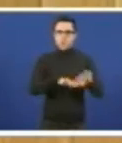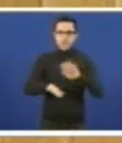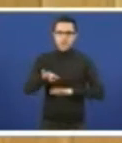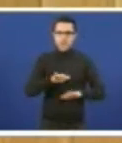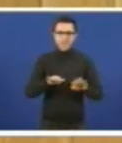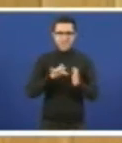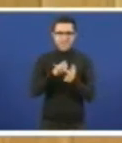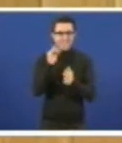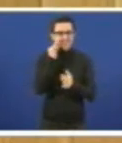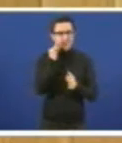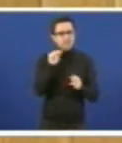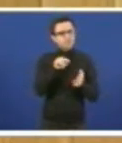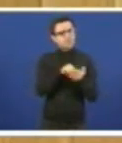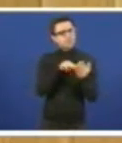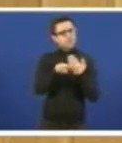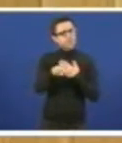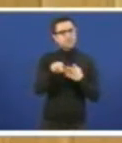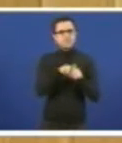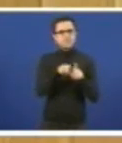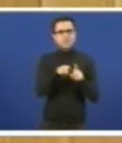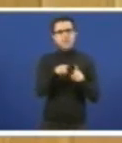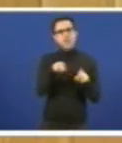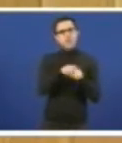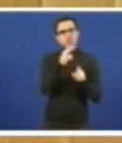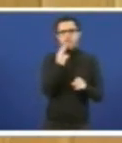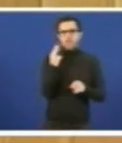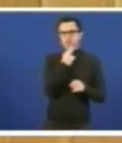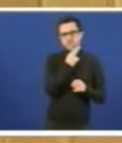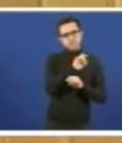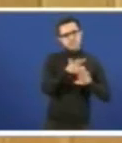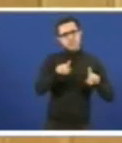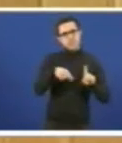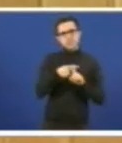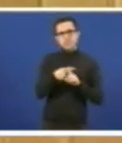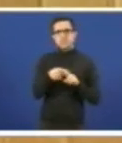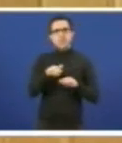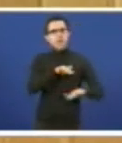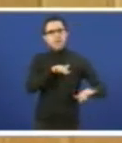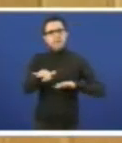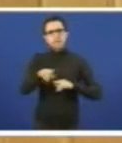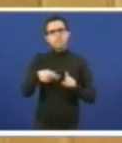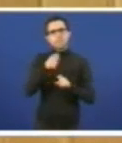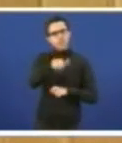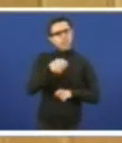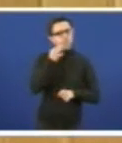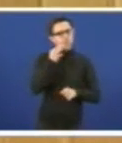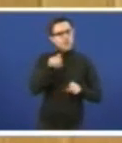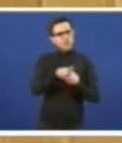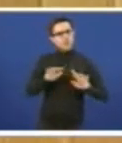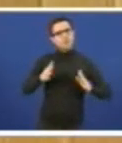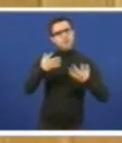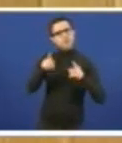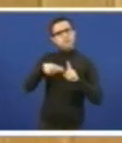ollada comprometida e nunca pasiva, unha ollada de muller revolucionaria e feminista que nunca calou a exclusión